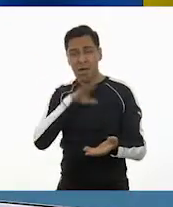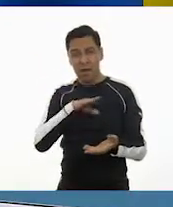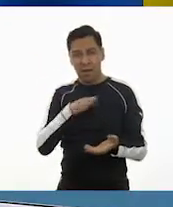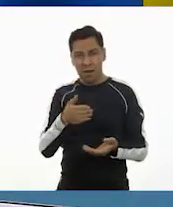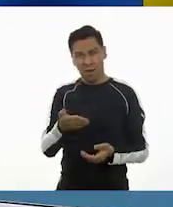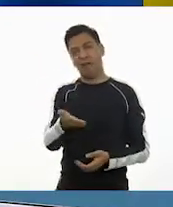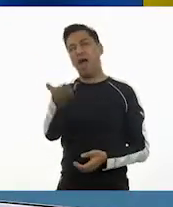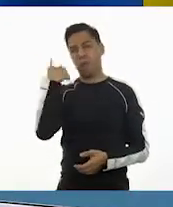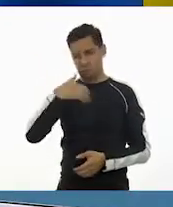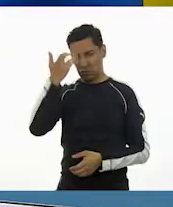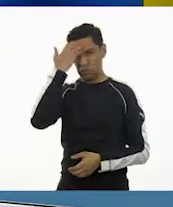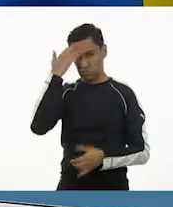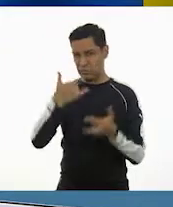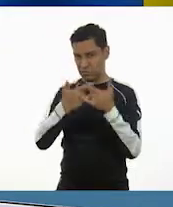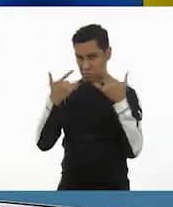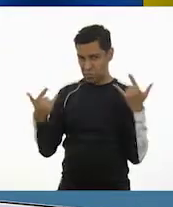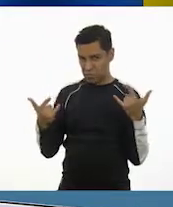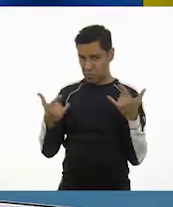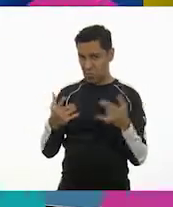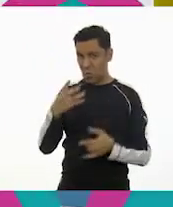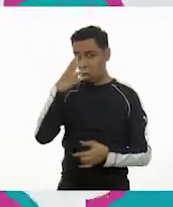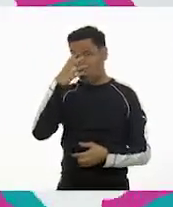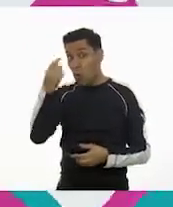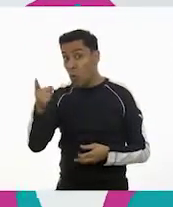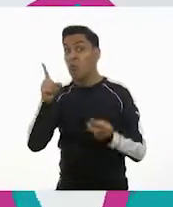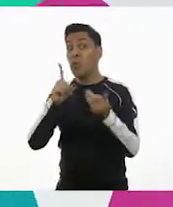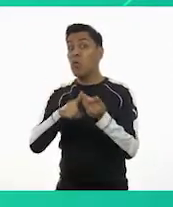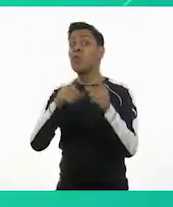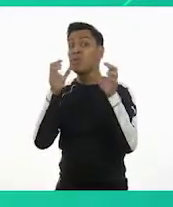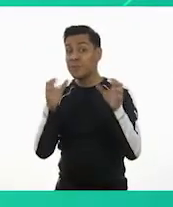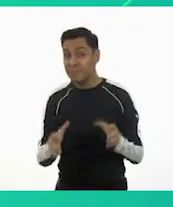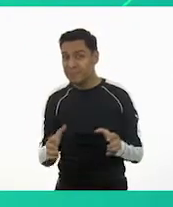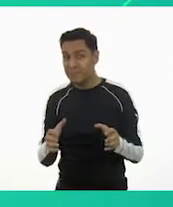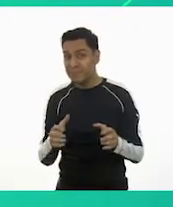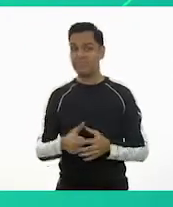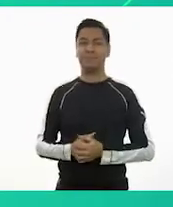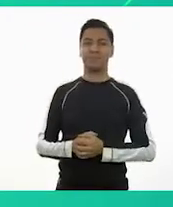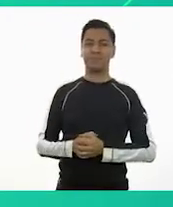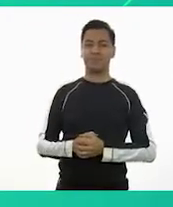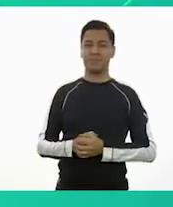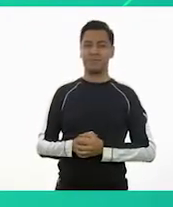con él. Lobo, ¿estás ahí?